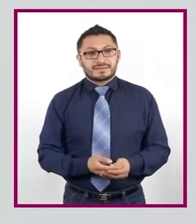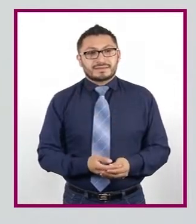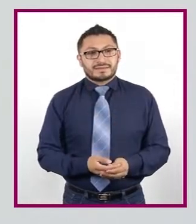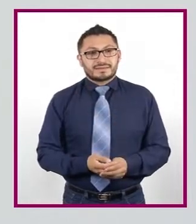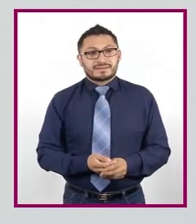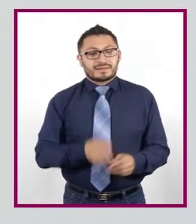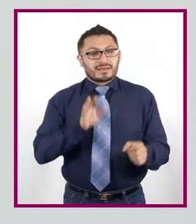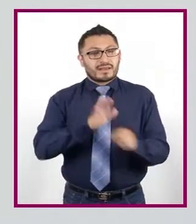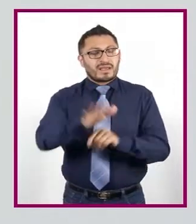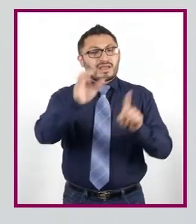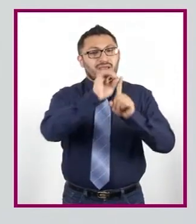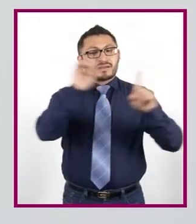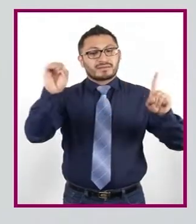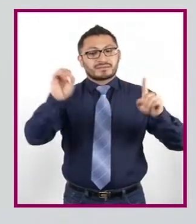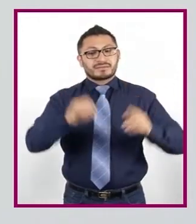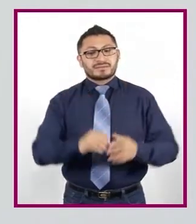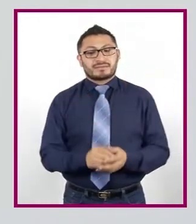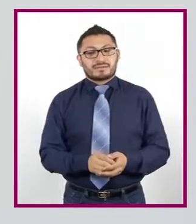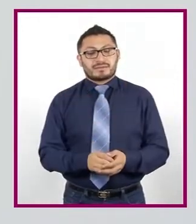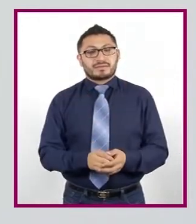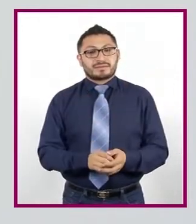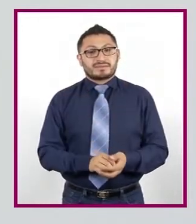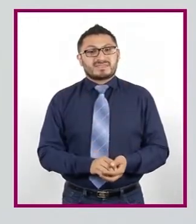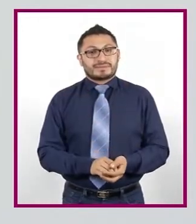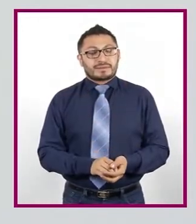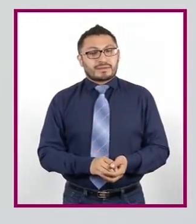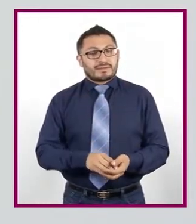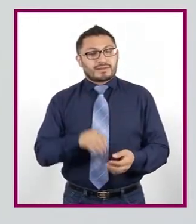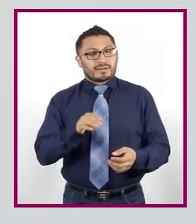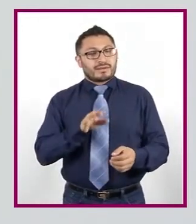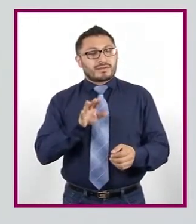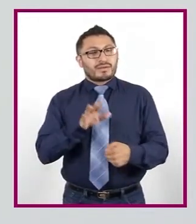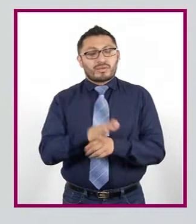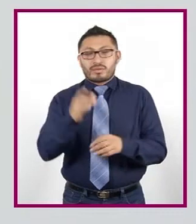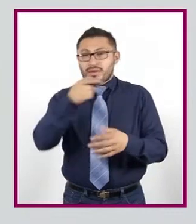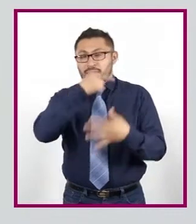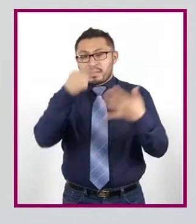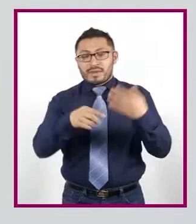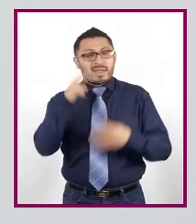es su estructura? ¿Qué partes podemos observar que